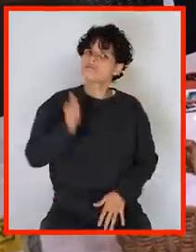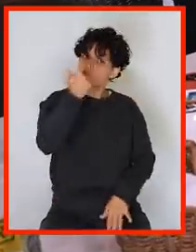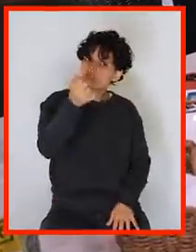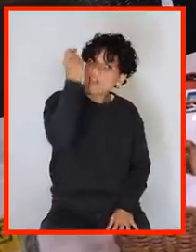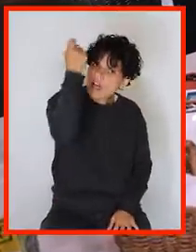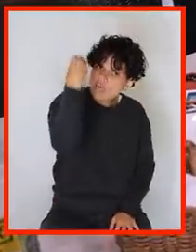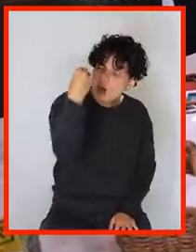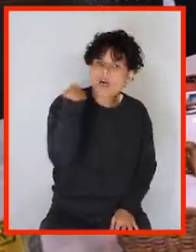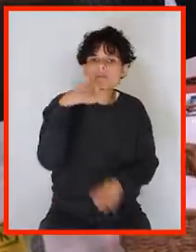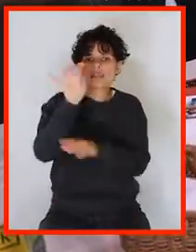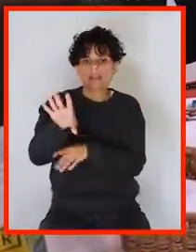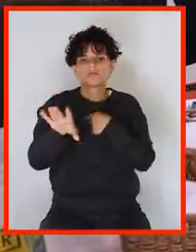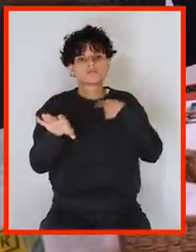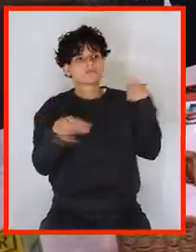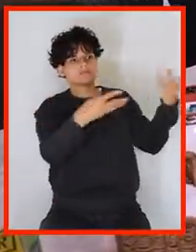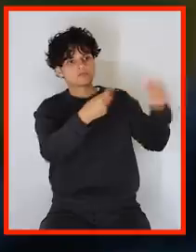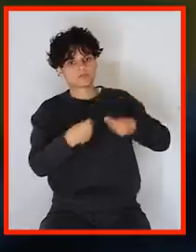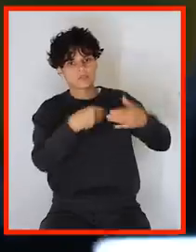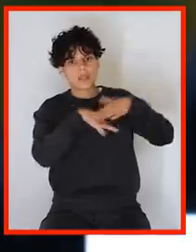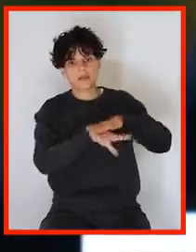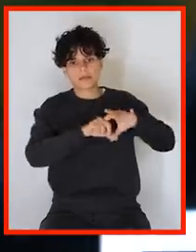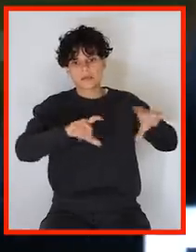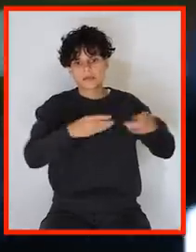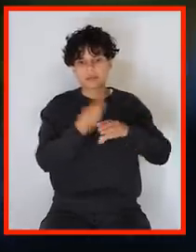Ya, pues, me dicen, mándasela, pues. La pesco.